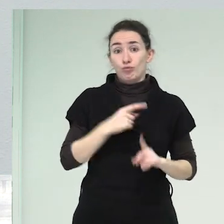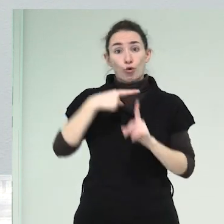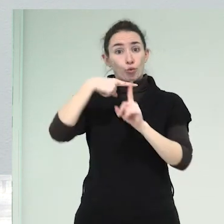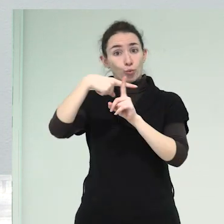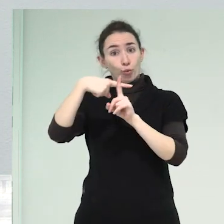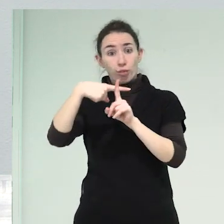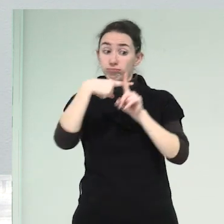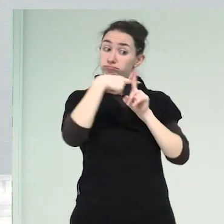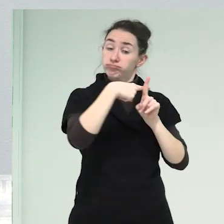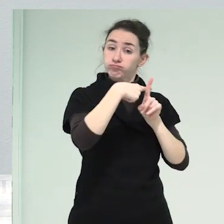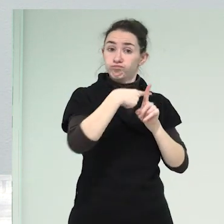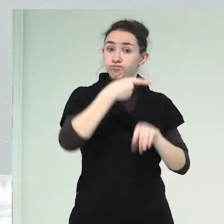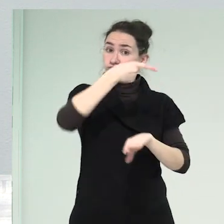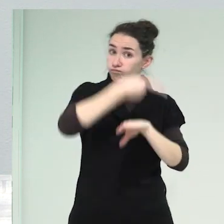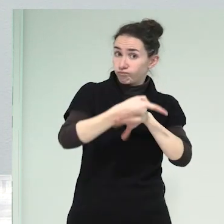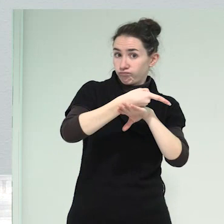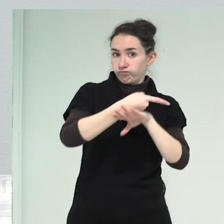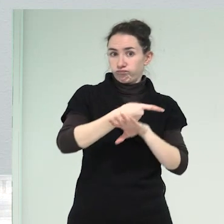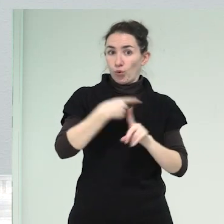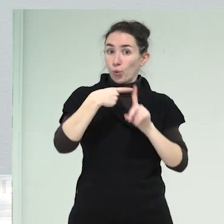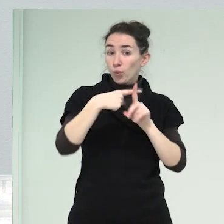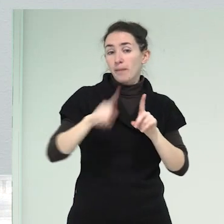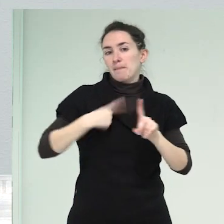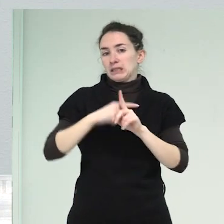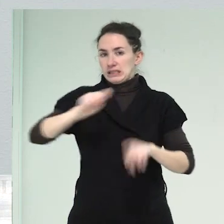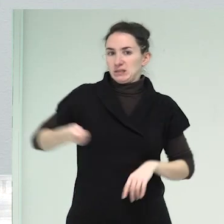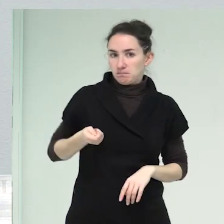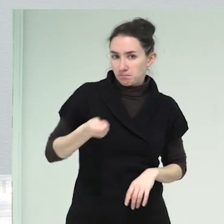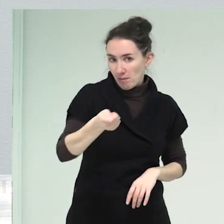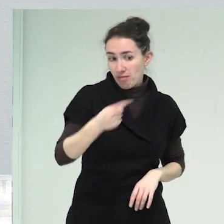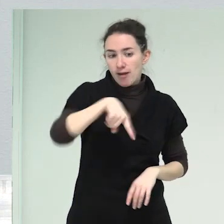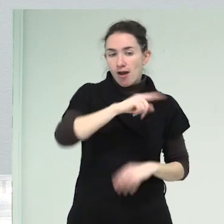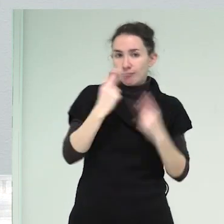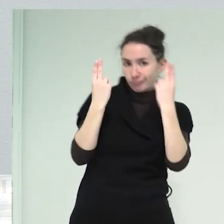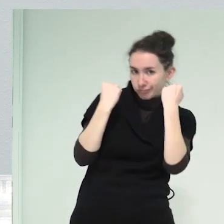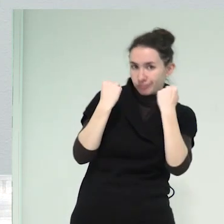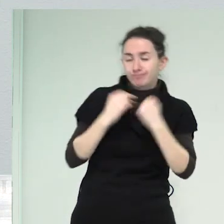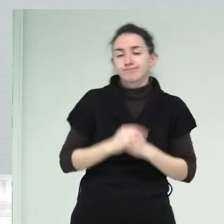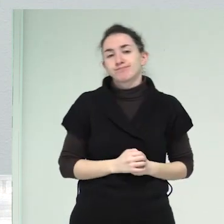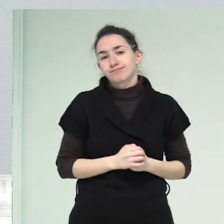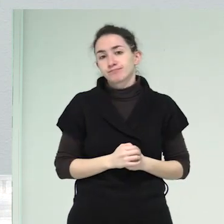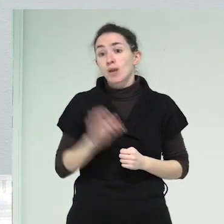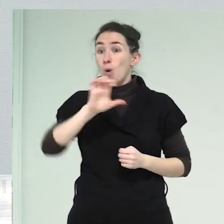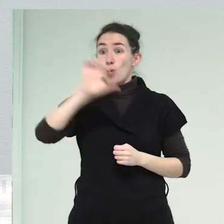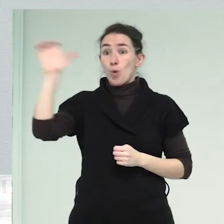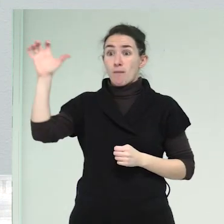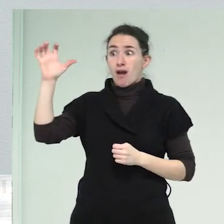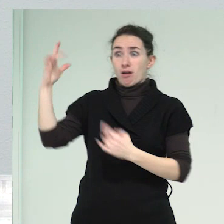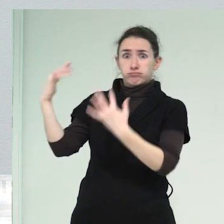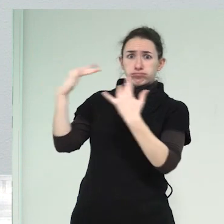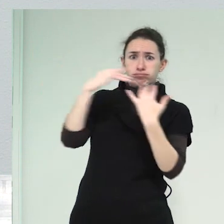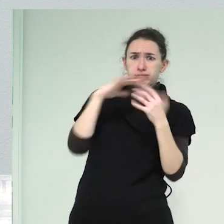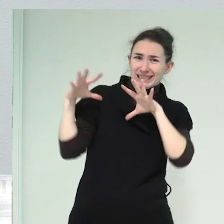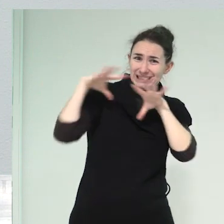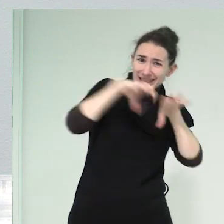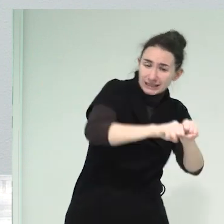así fue, la cruz y la espada, ¿no? Y fueron sometidos. La intrusión europea constituyó un papel, un